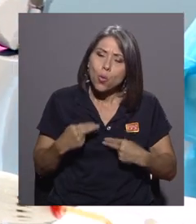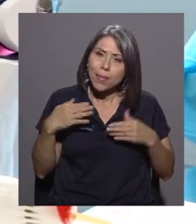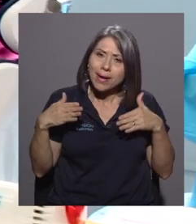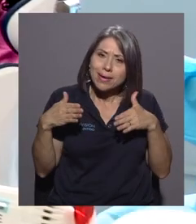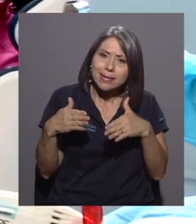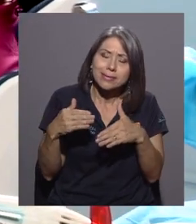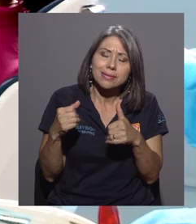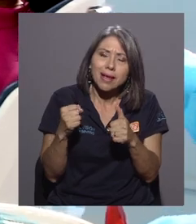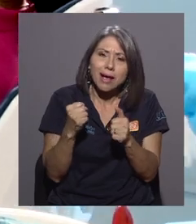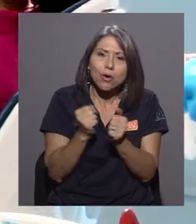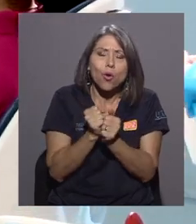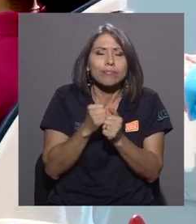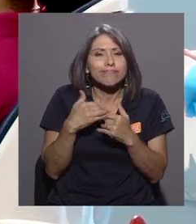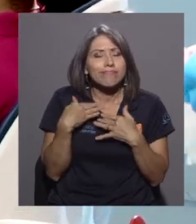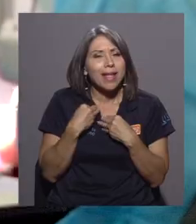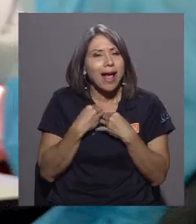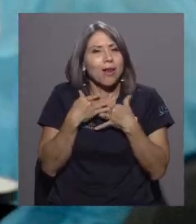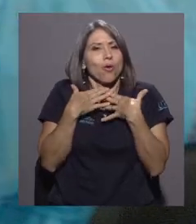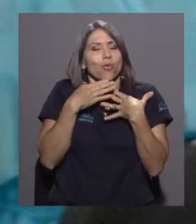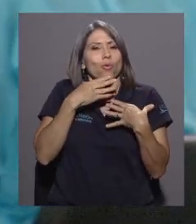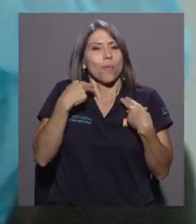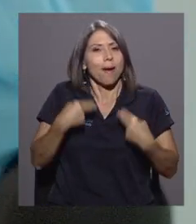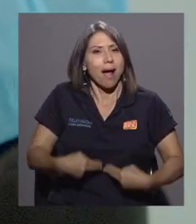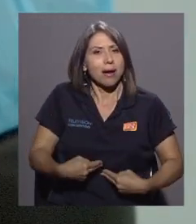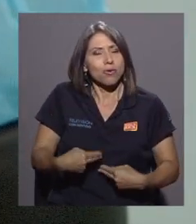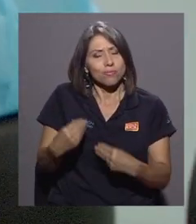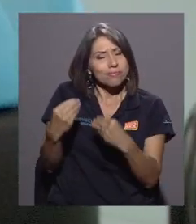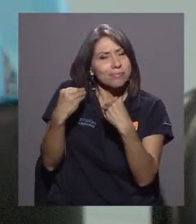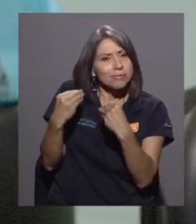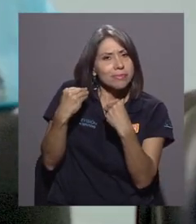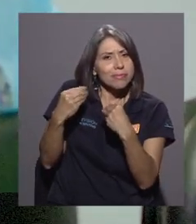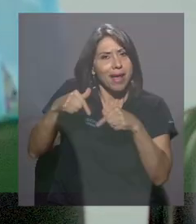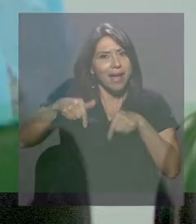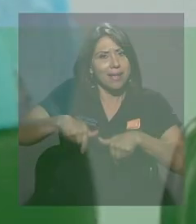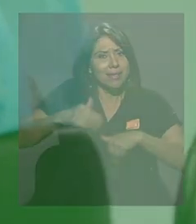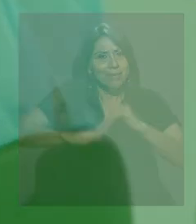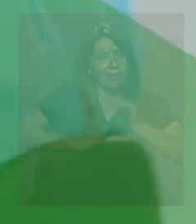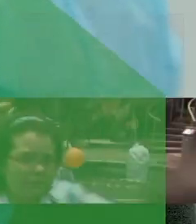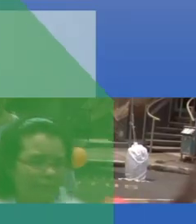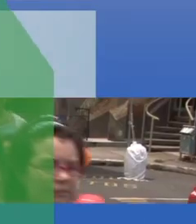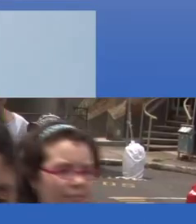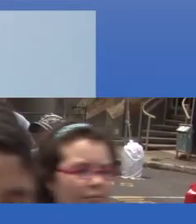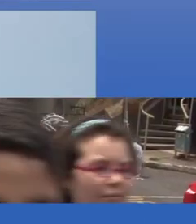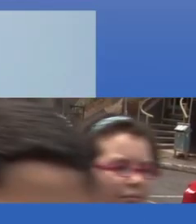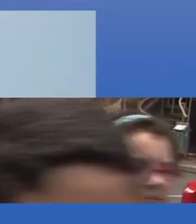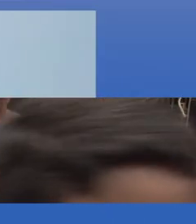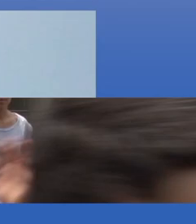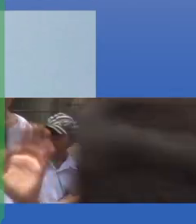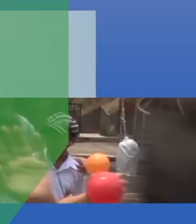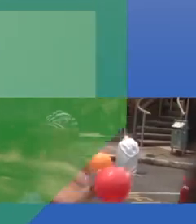con ese calor humano con el que me han inculcado, me han enseñado aquí en la facultad desde sus inicios.